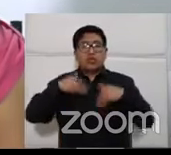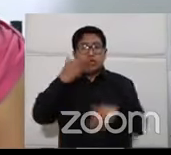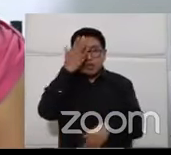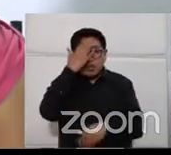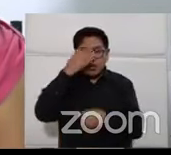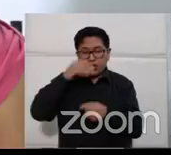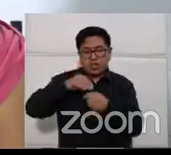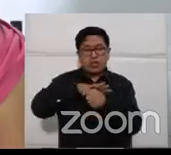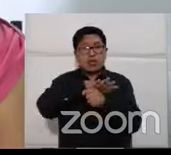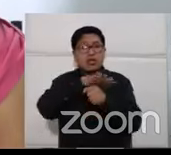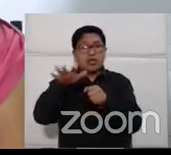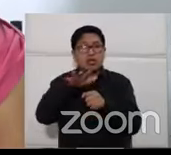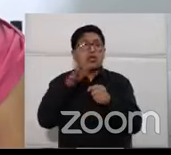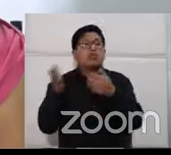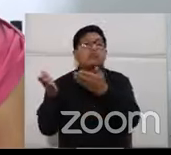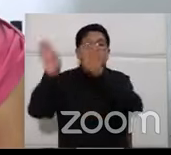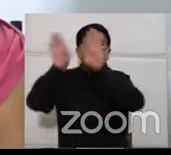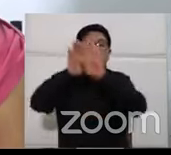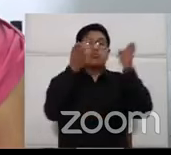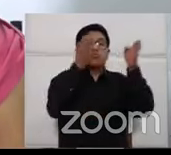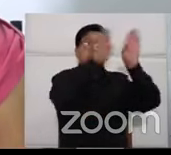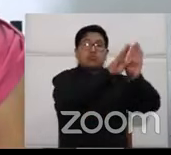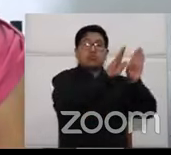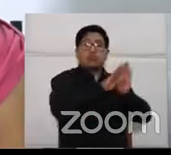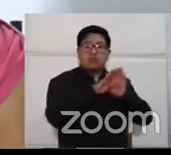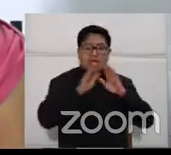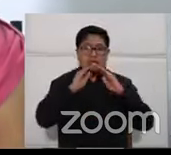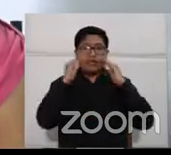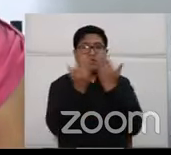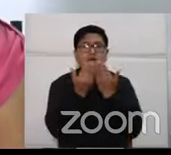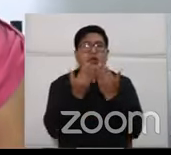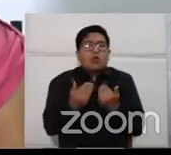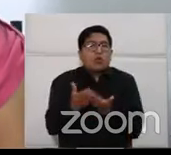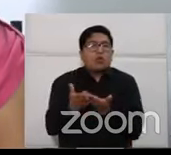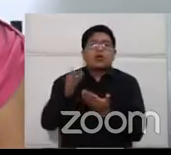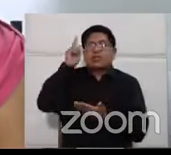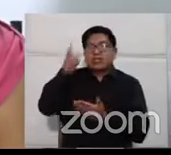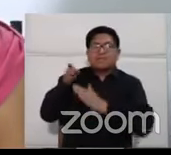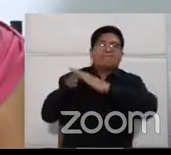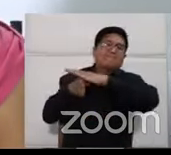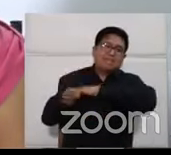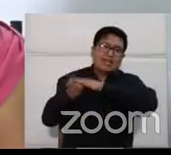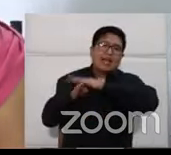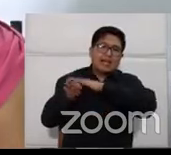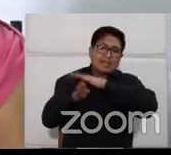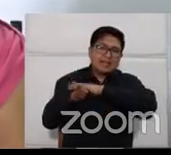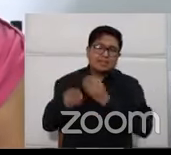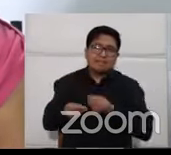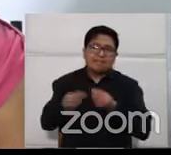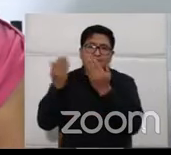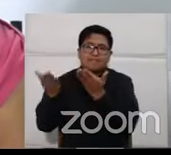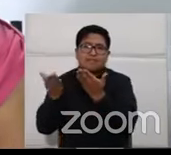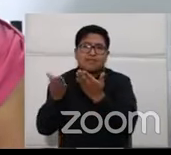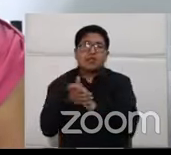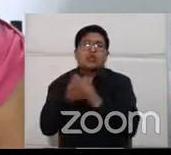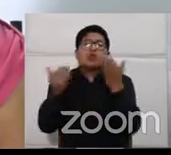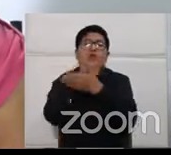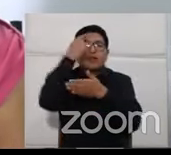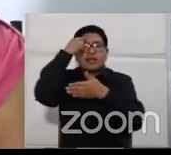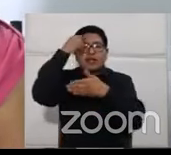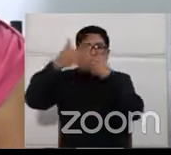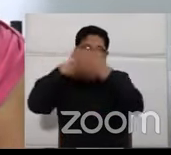de cierre de escuelas significa también garantizar el acceso universal a las las tic's asimismo es